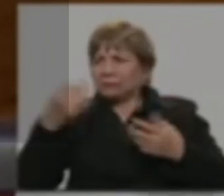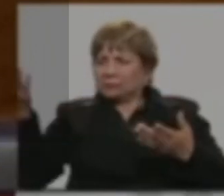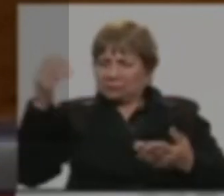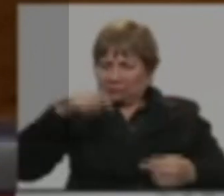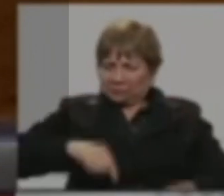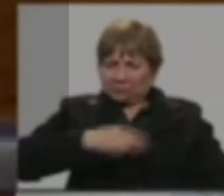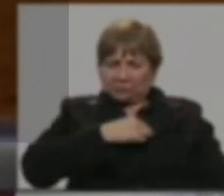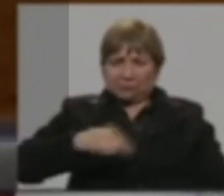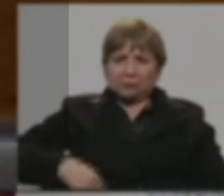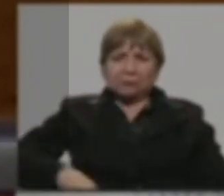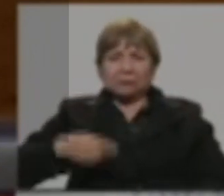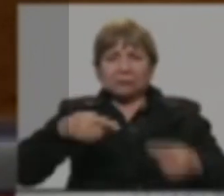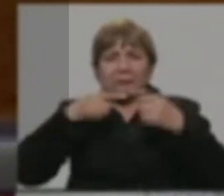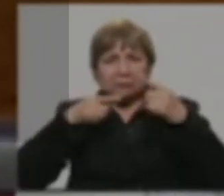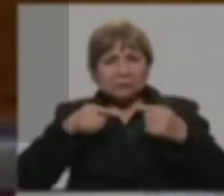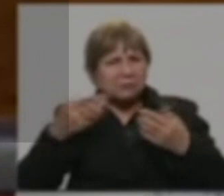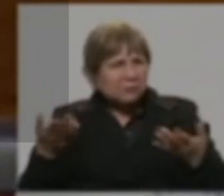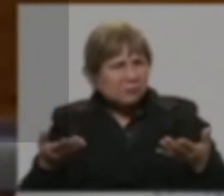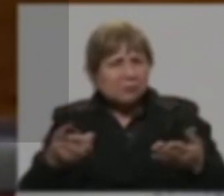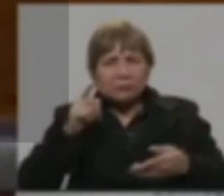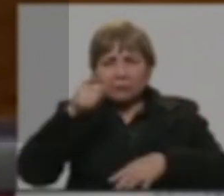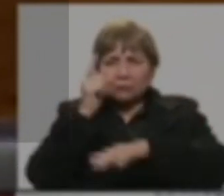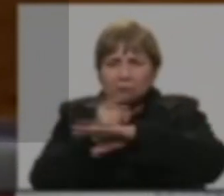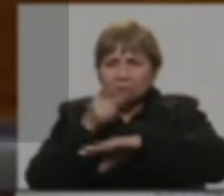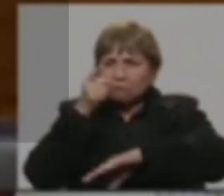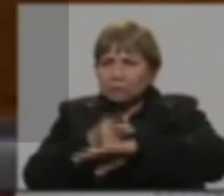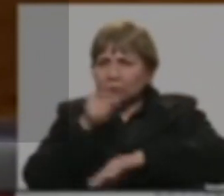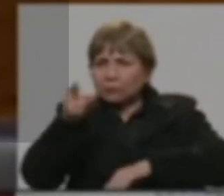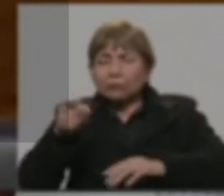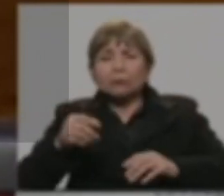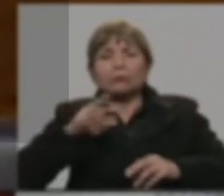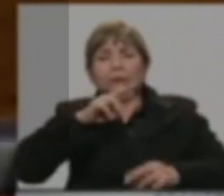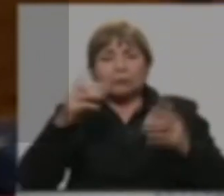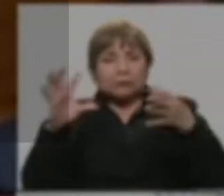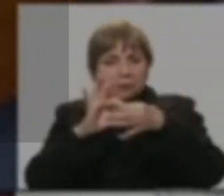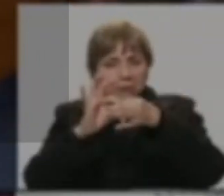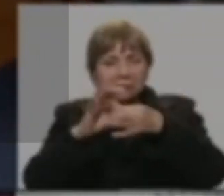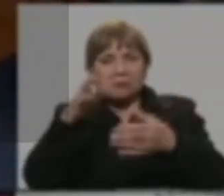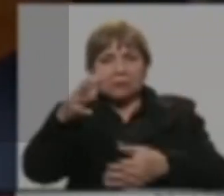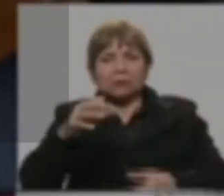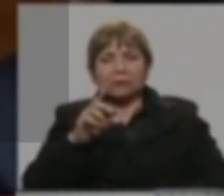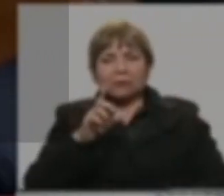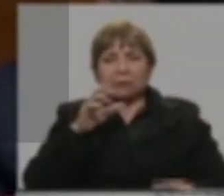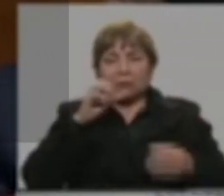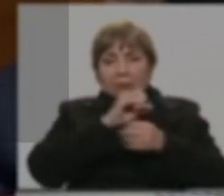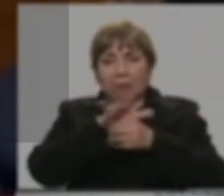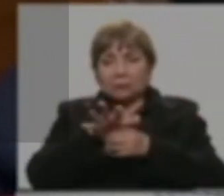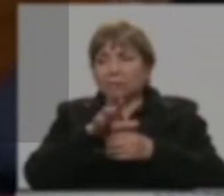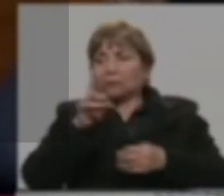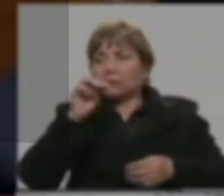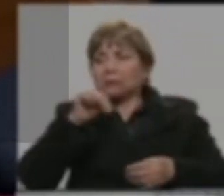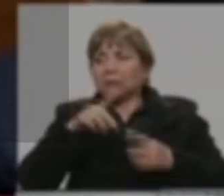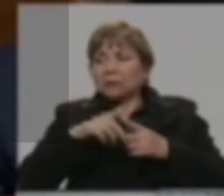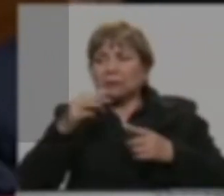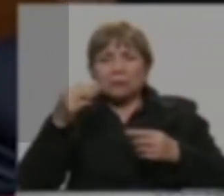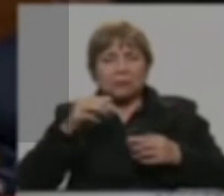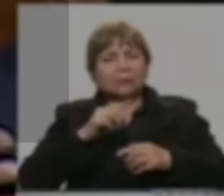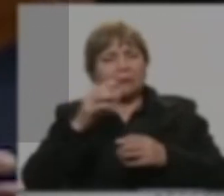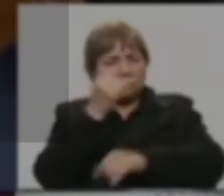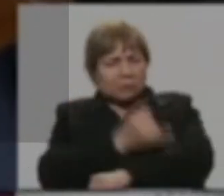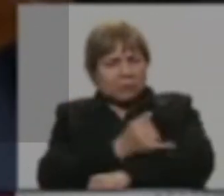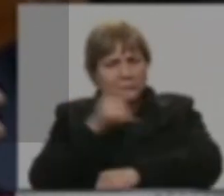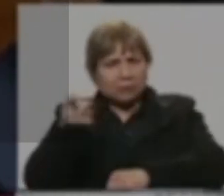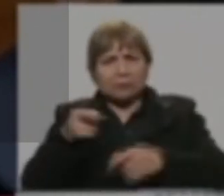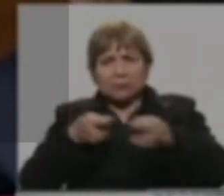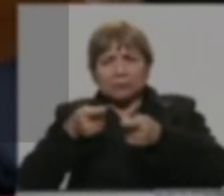un ministro acusado de terrorismo por sus vínculos con Sendero Luminoso, de acuerdo a informes de la policía, institución